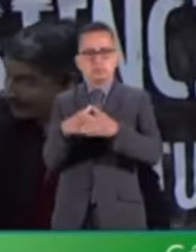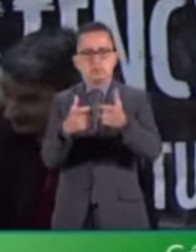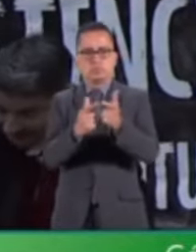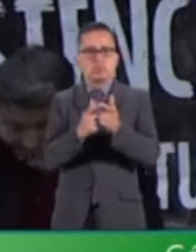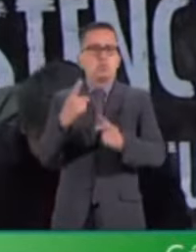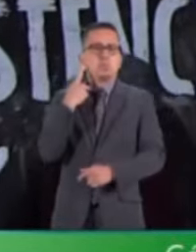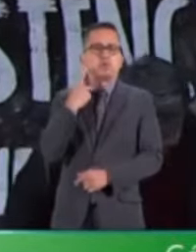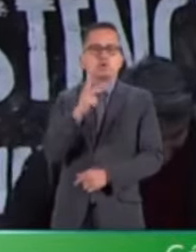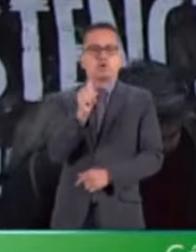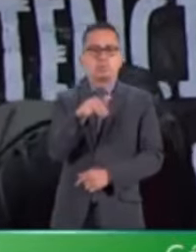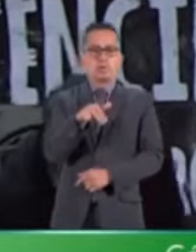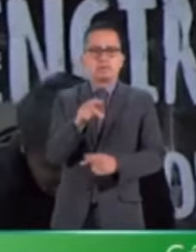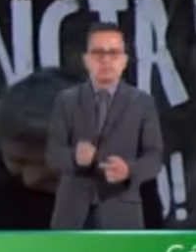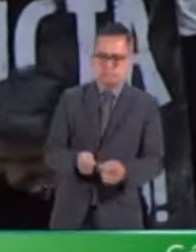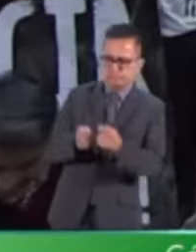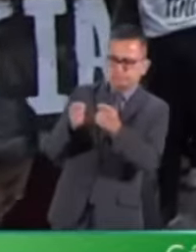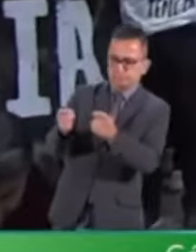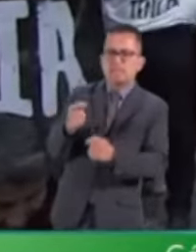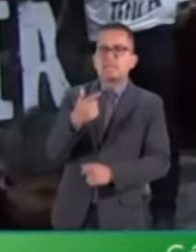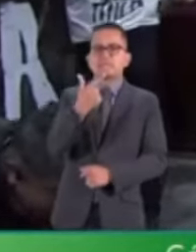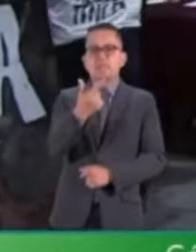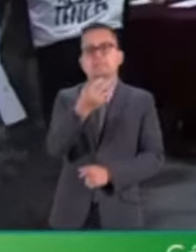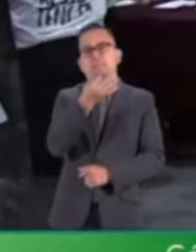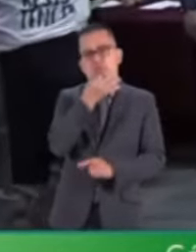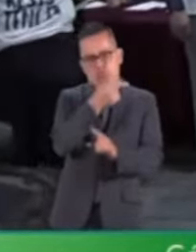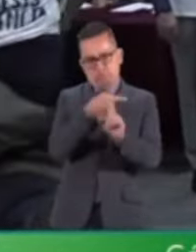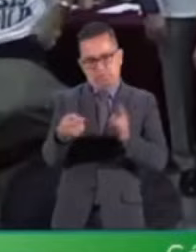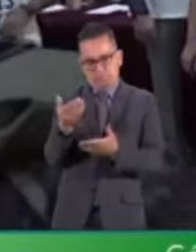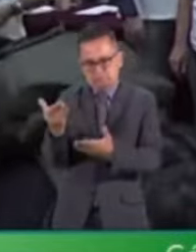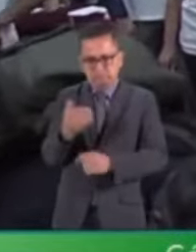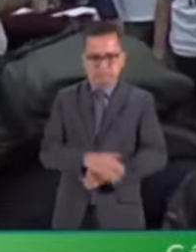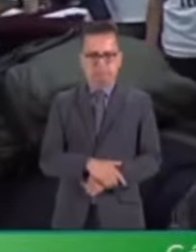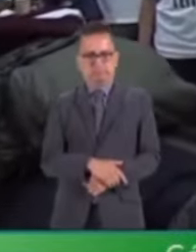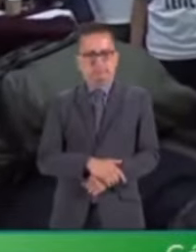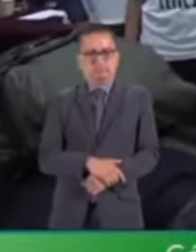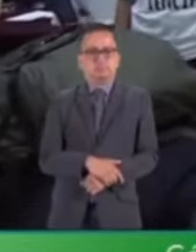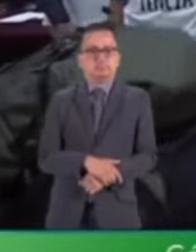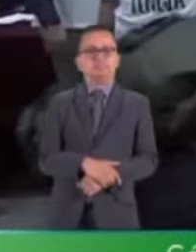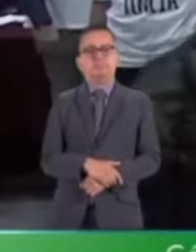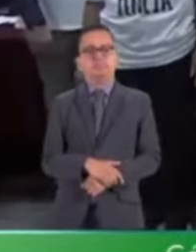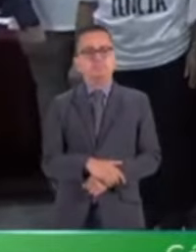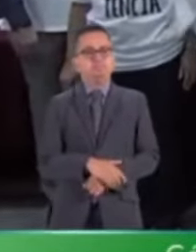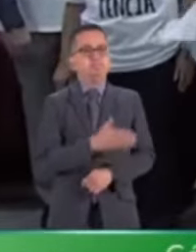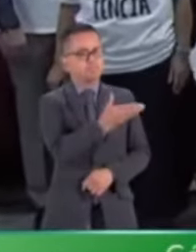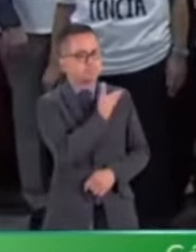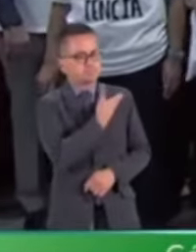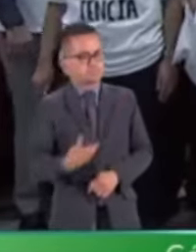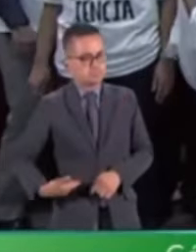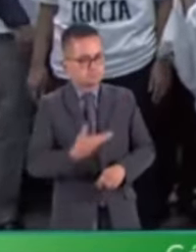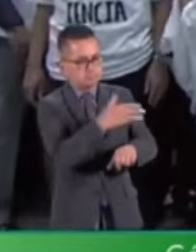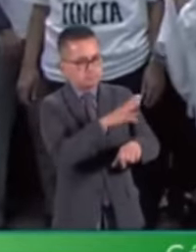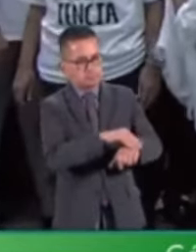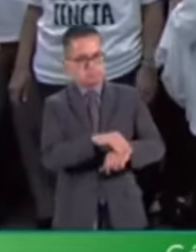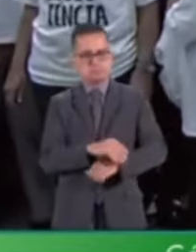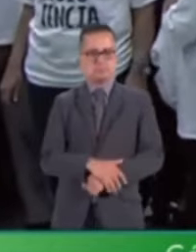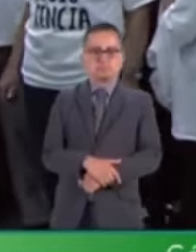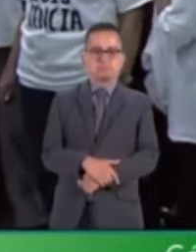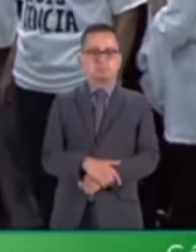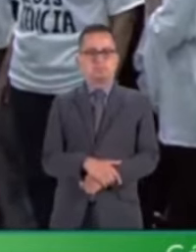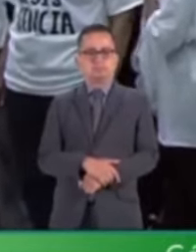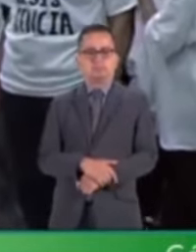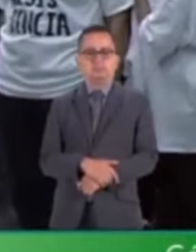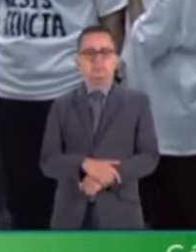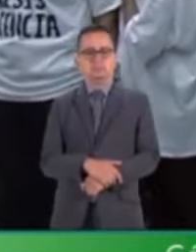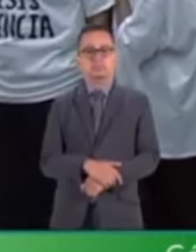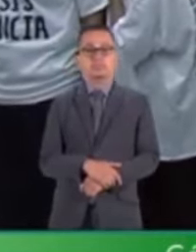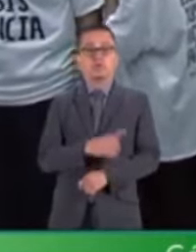Nacional, hasta por 7 minutos y 30 segundos. Con el permiso de la presidencia. Adelante. Estamos aquí